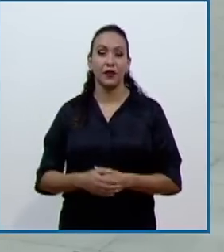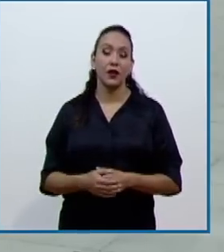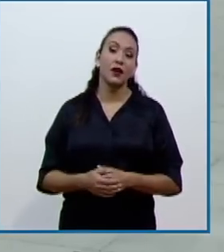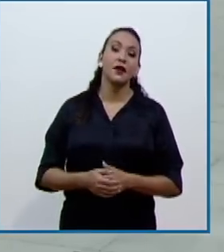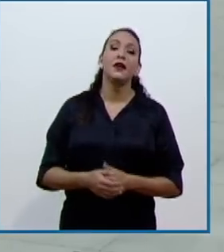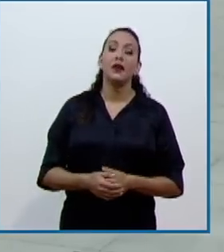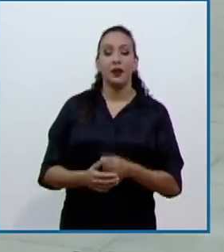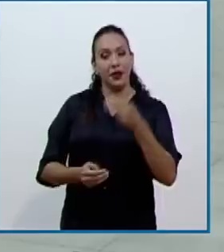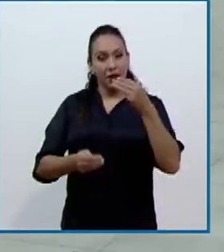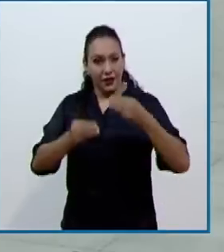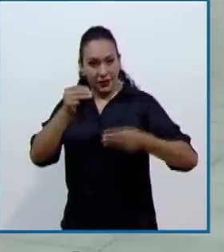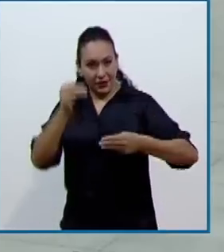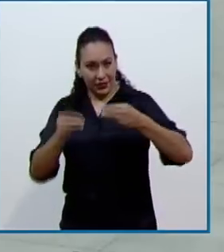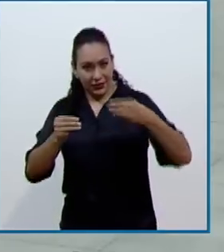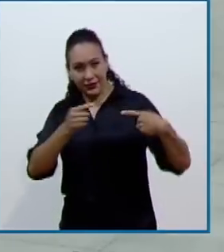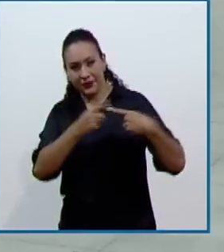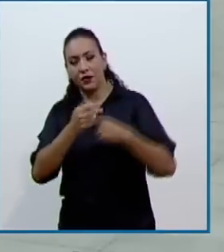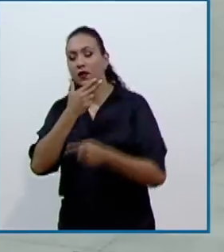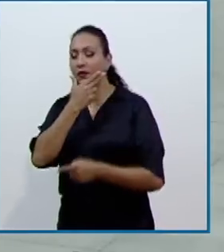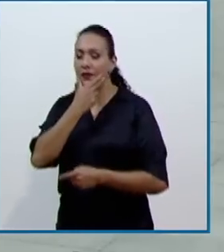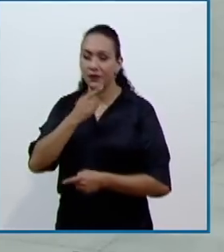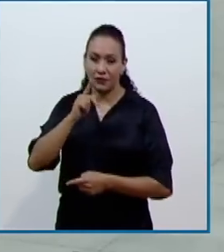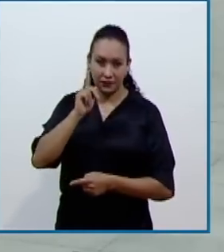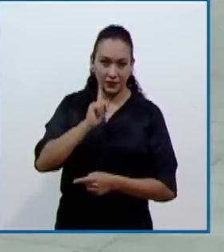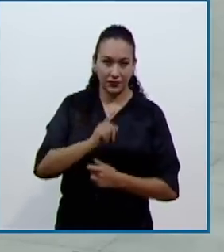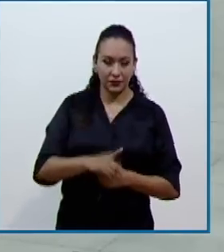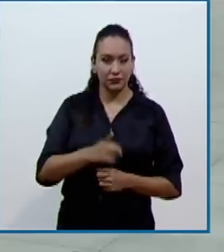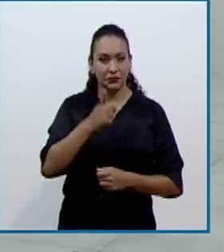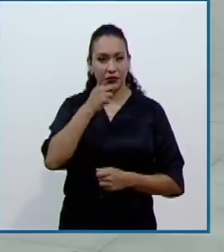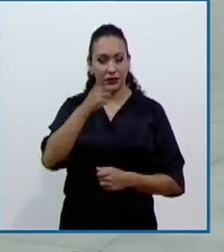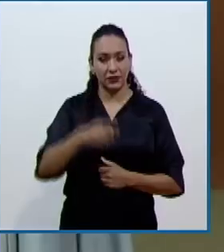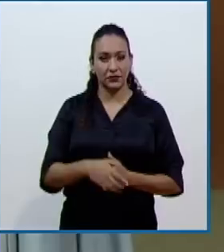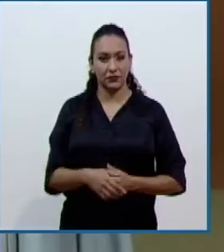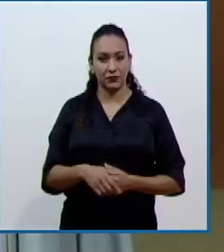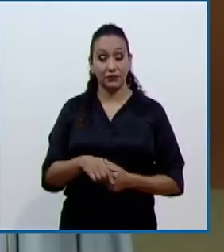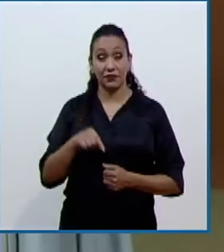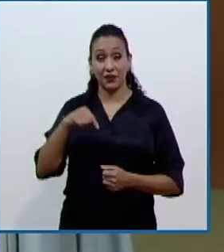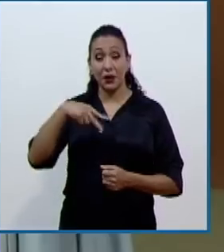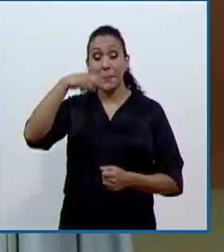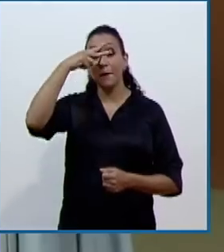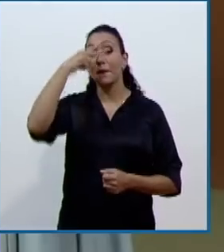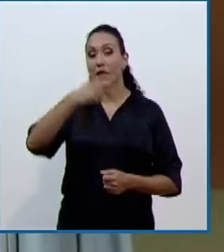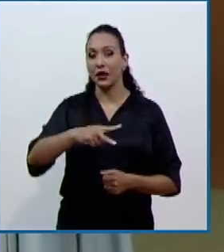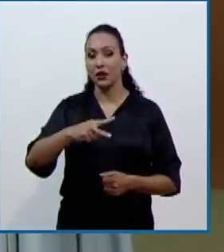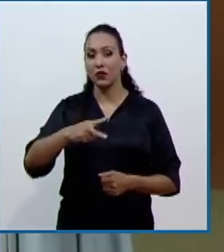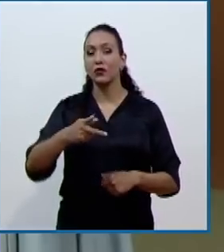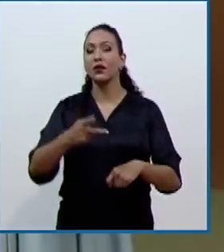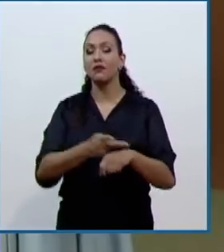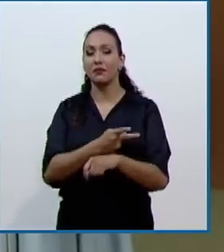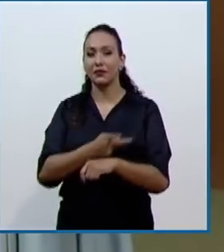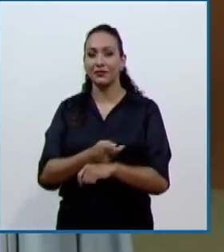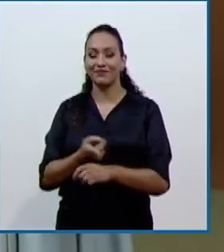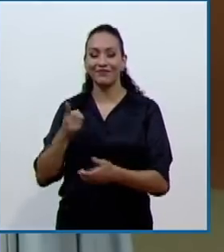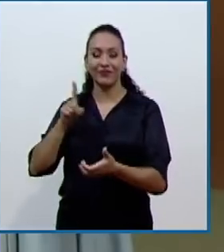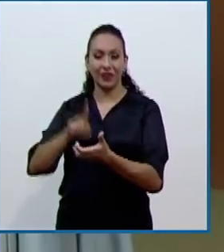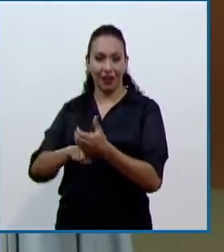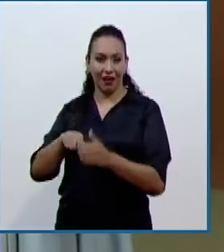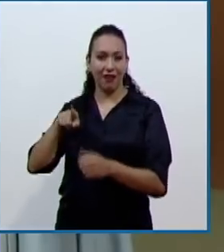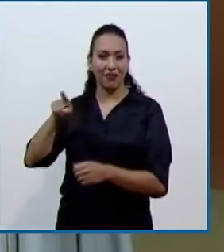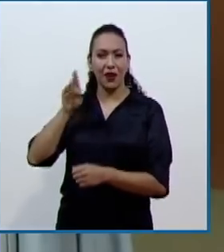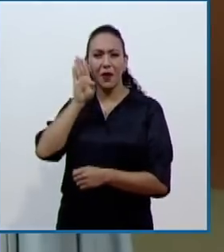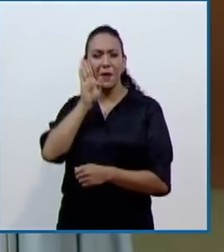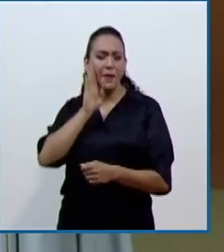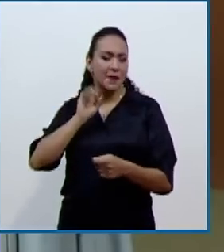del Poder Judicial de la Federación aseguraron que México perderá excelentes personas impartidoras de justicia